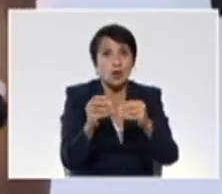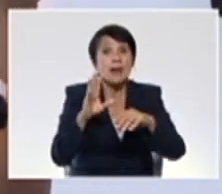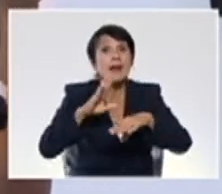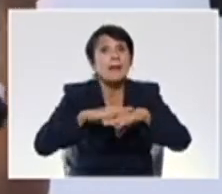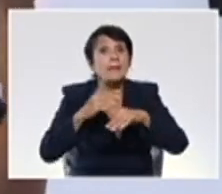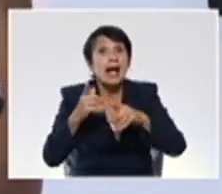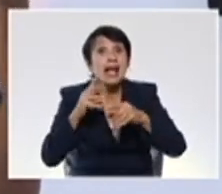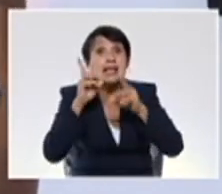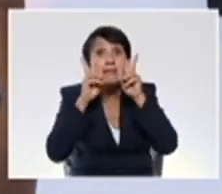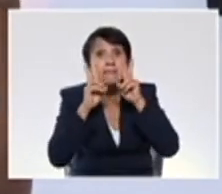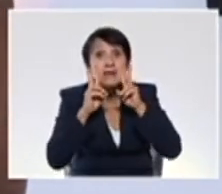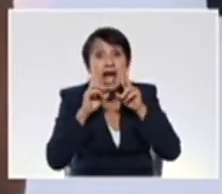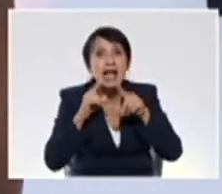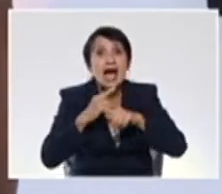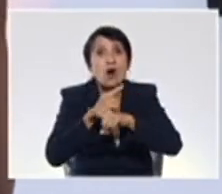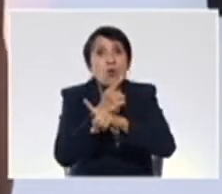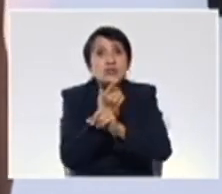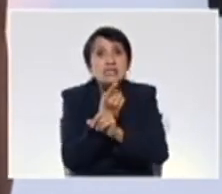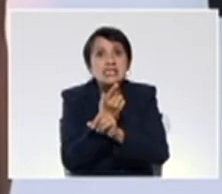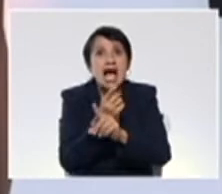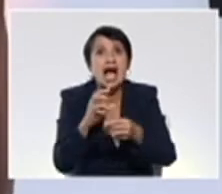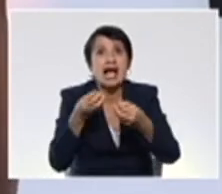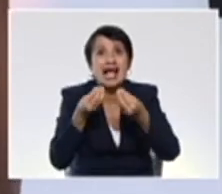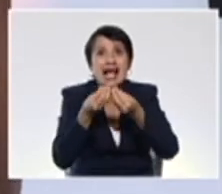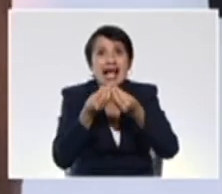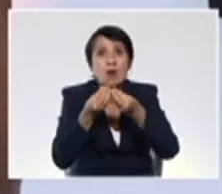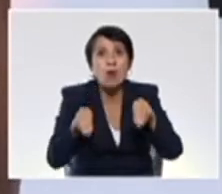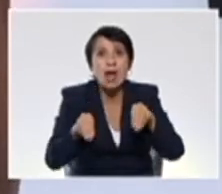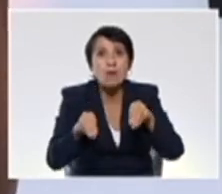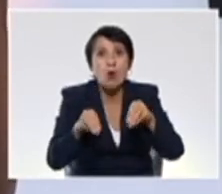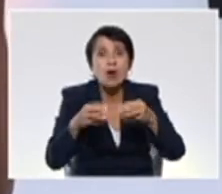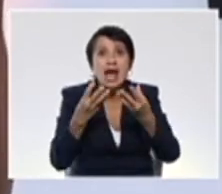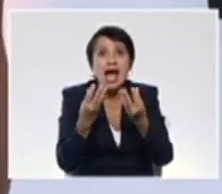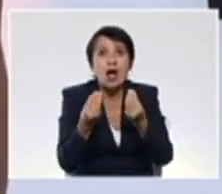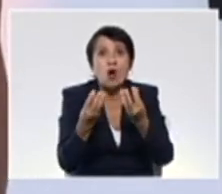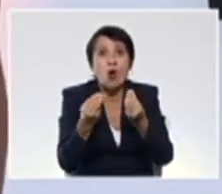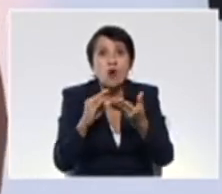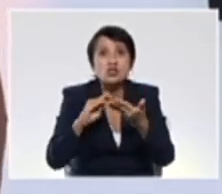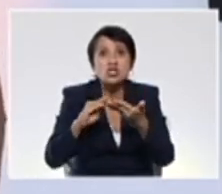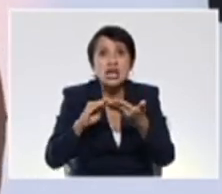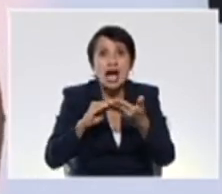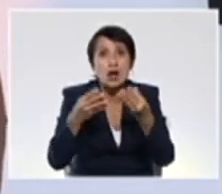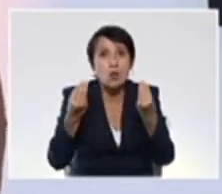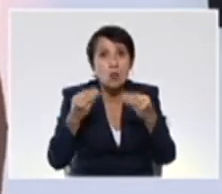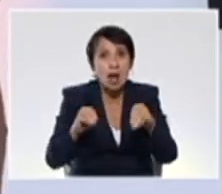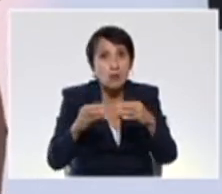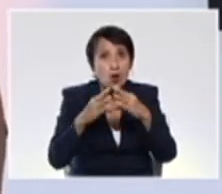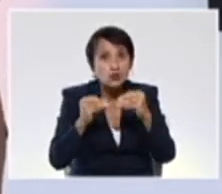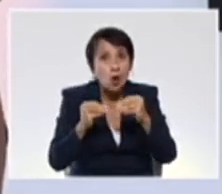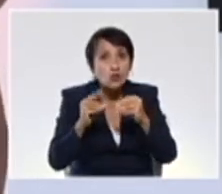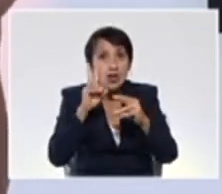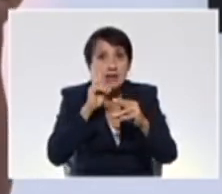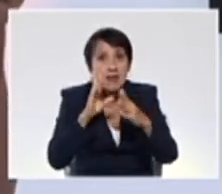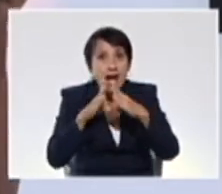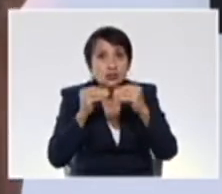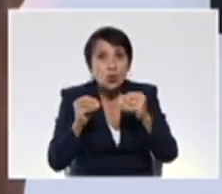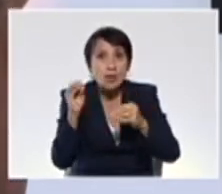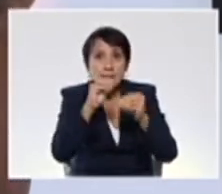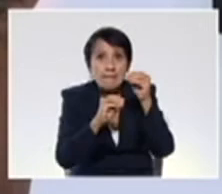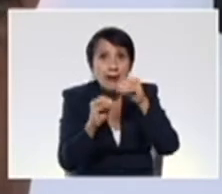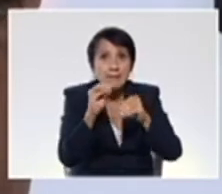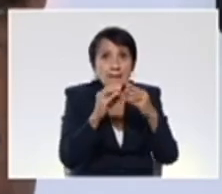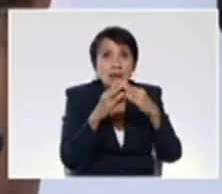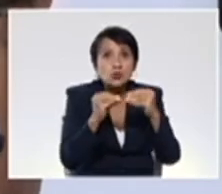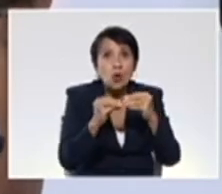con cáscara de huevo y con agua para que ella se pula, se limpie y quede mejor y no se oxide. Y ojo,